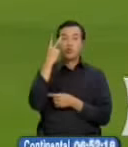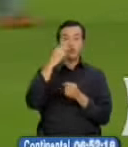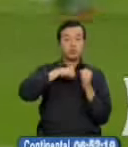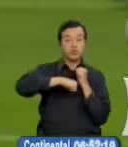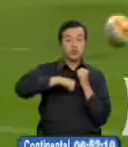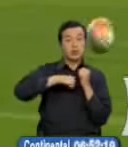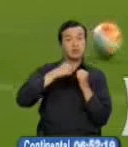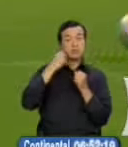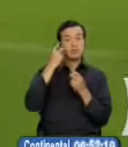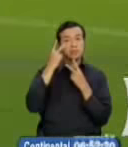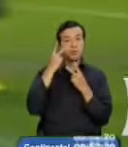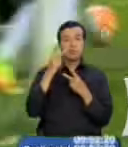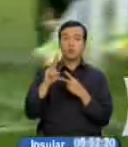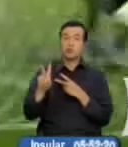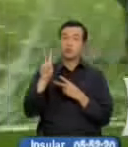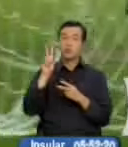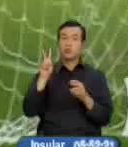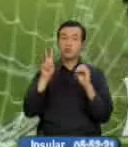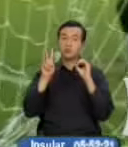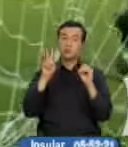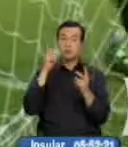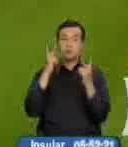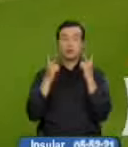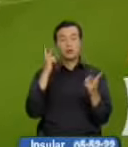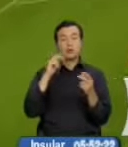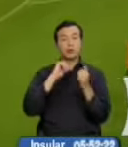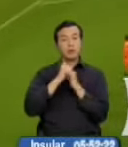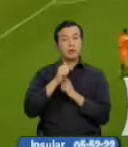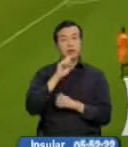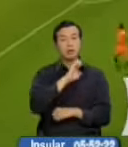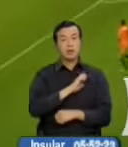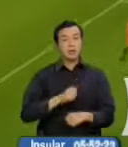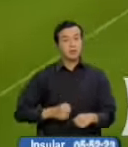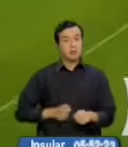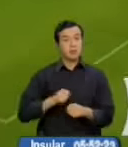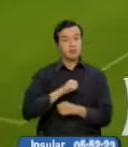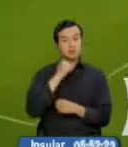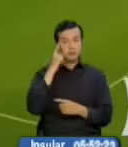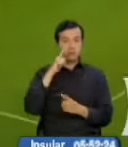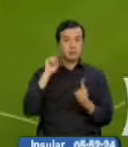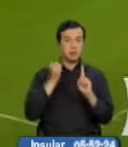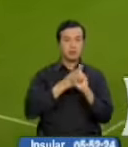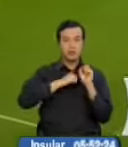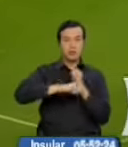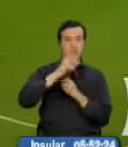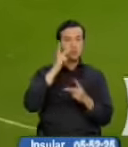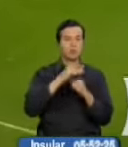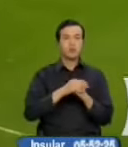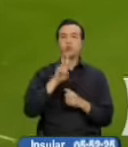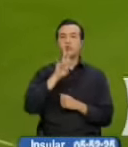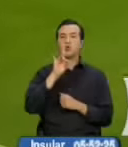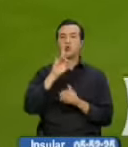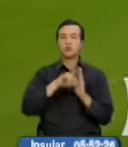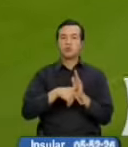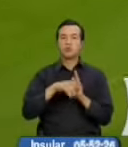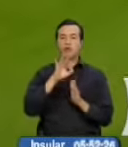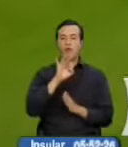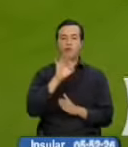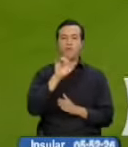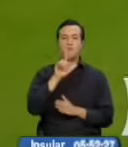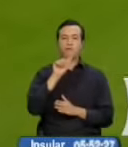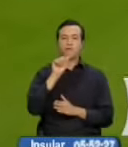pueden definir con un 2-0. La llave a favor del Club Sport Emelec. Pero aquí está la primera del partido, a los 28 minutos Flores.